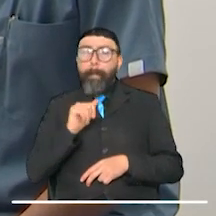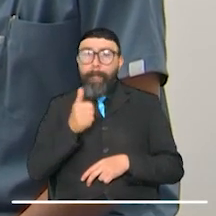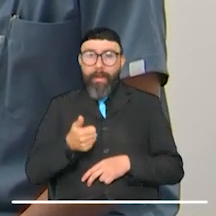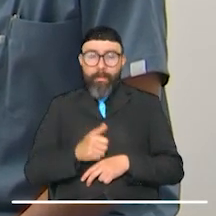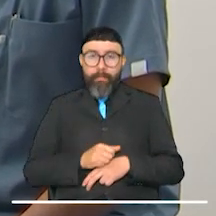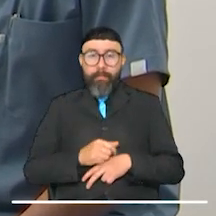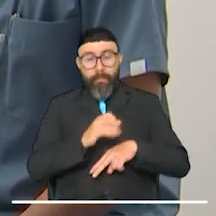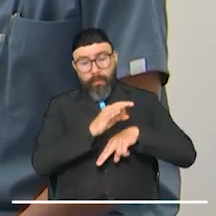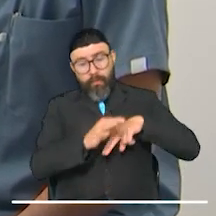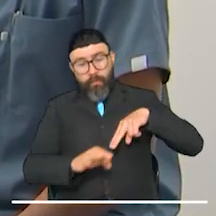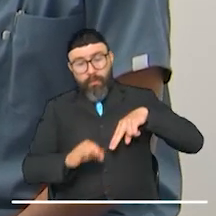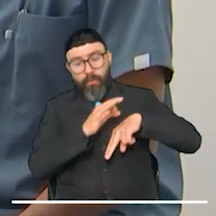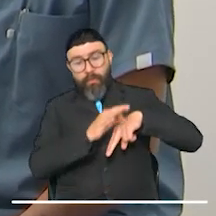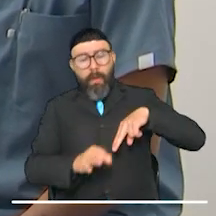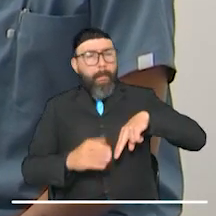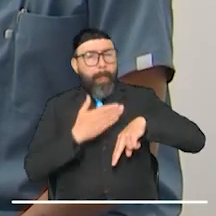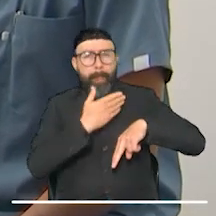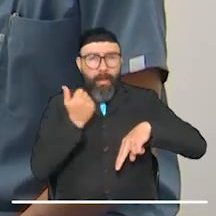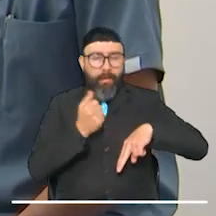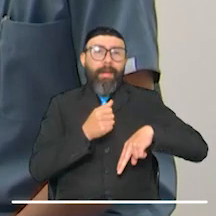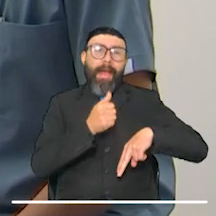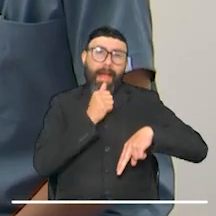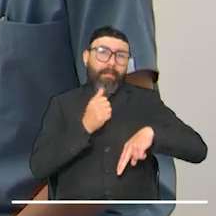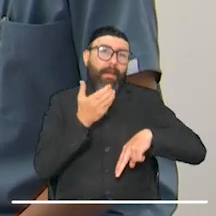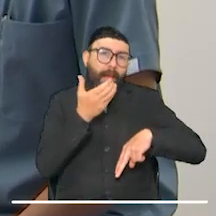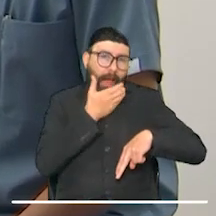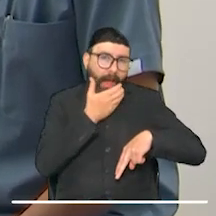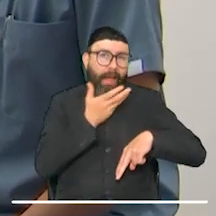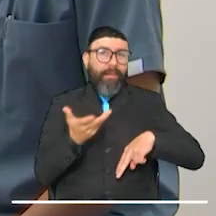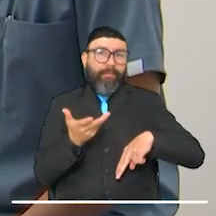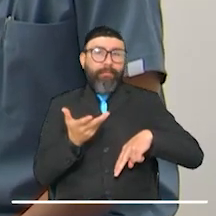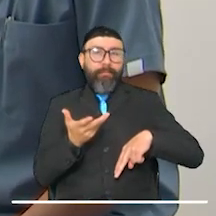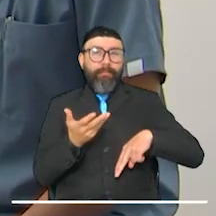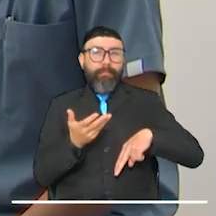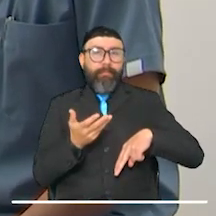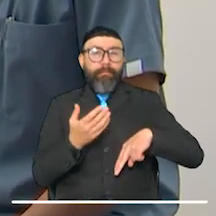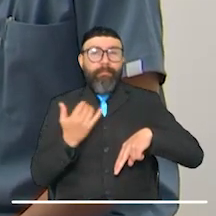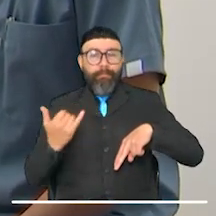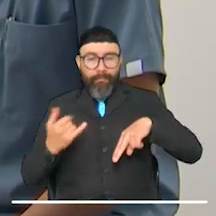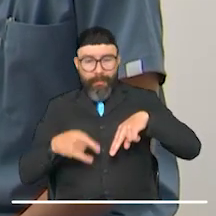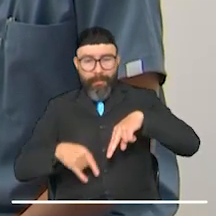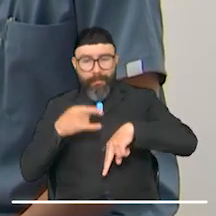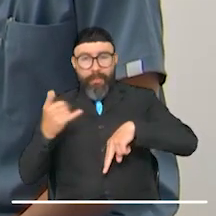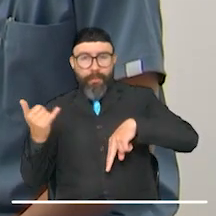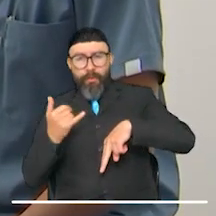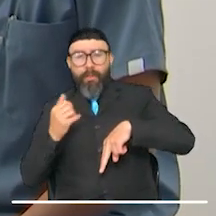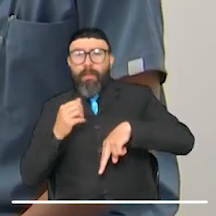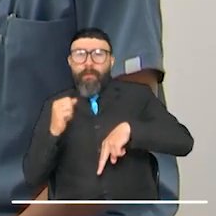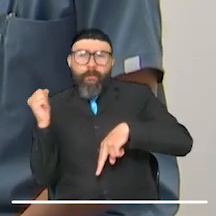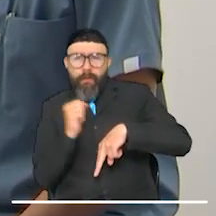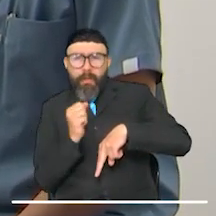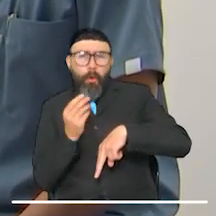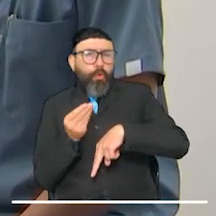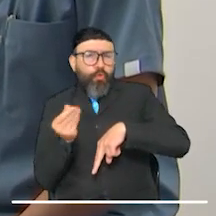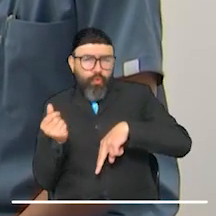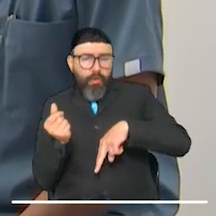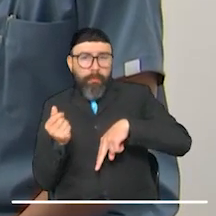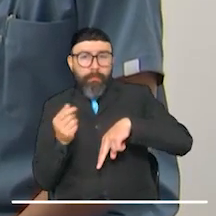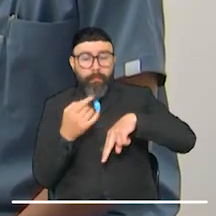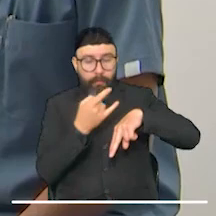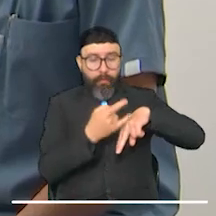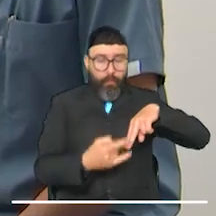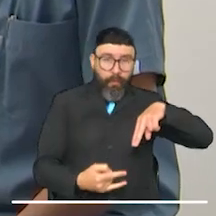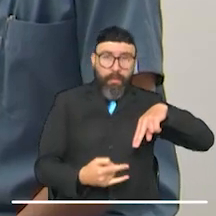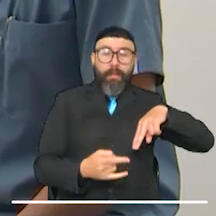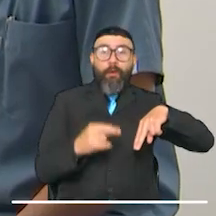patología arterial mejora con el agua caliente venoso frío o fresco o templado y arterial